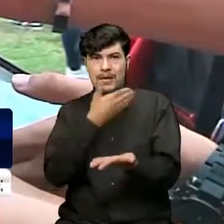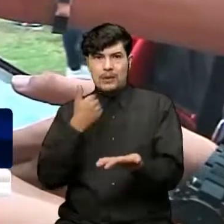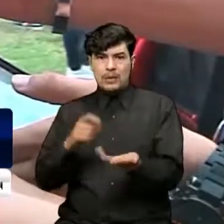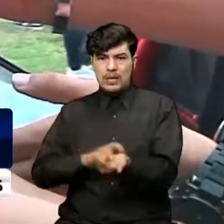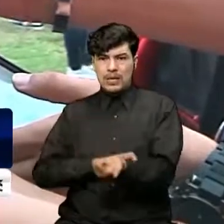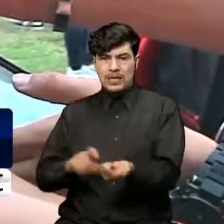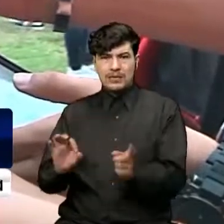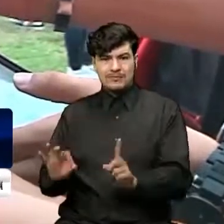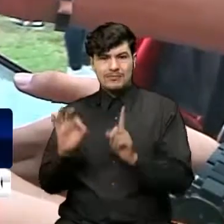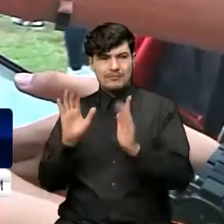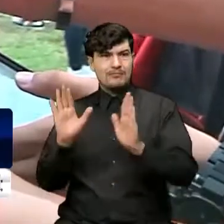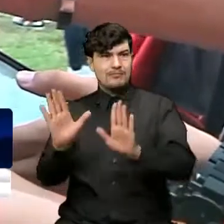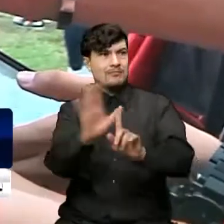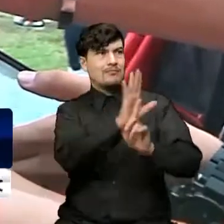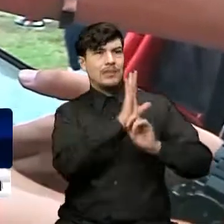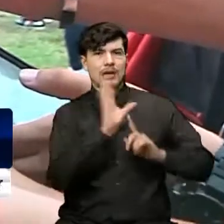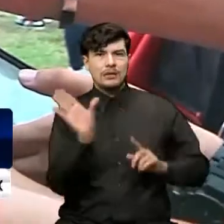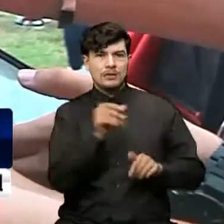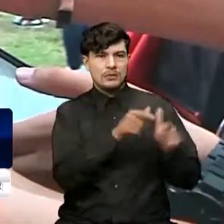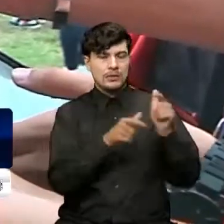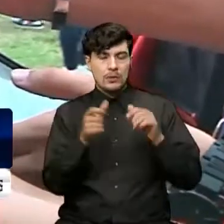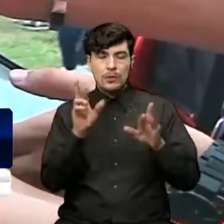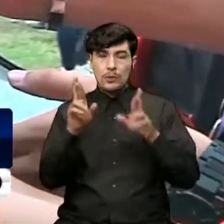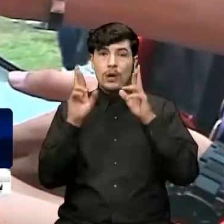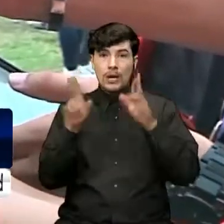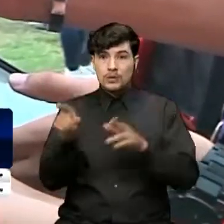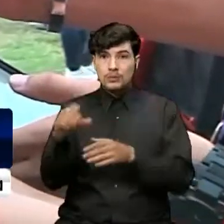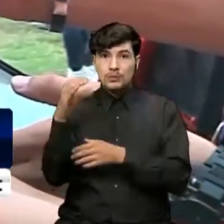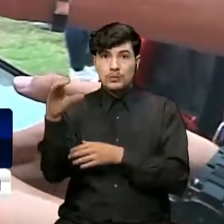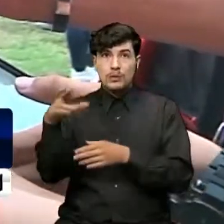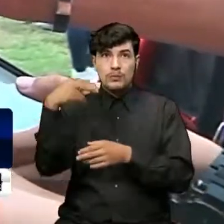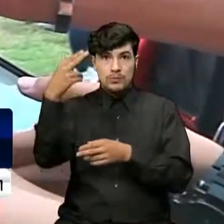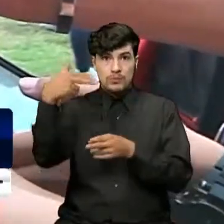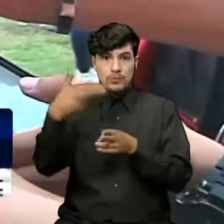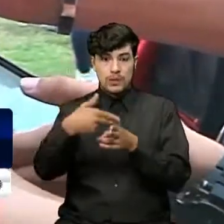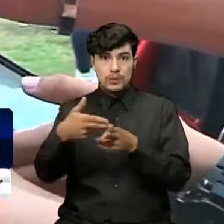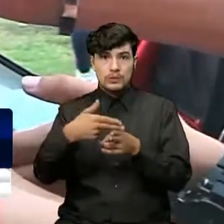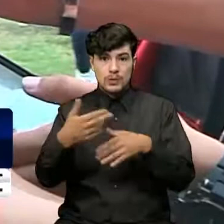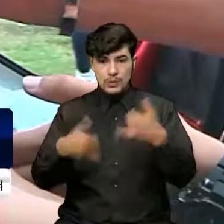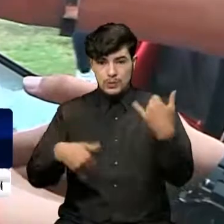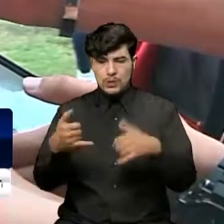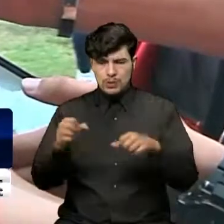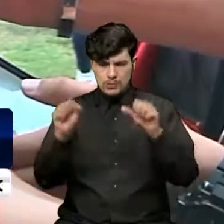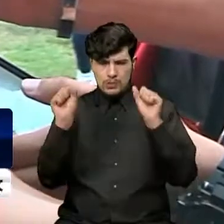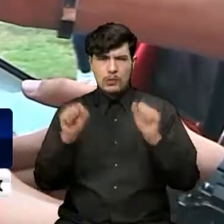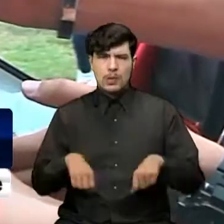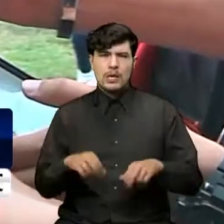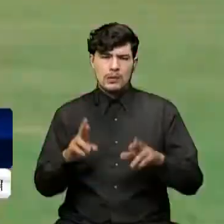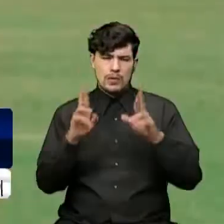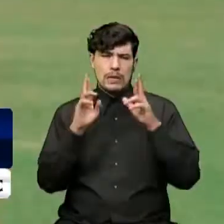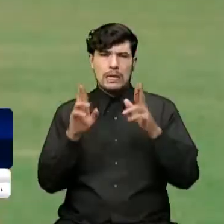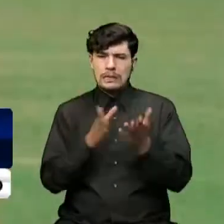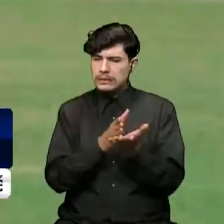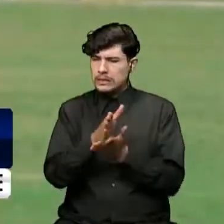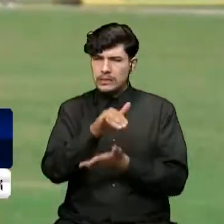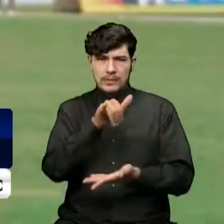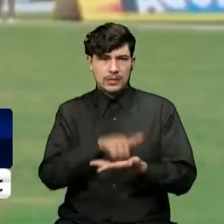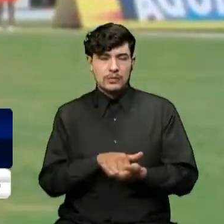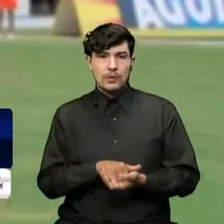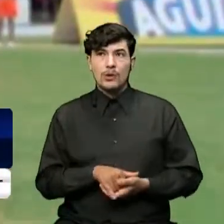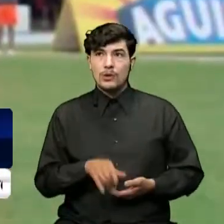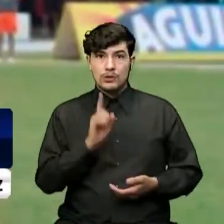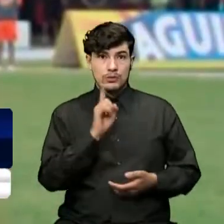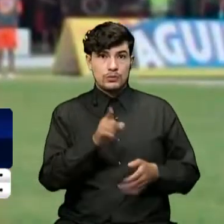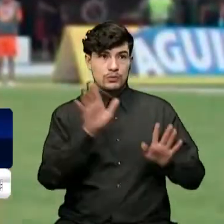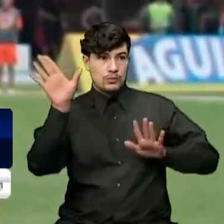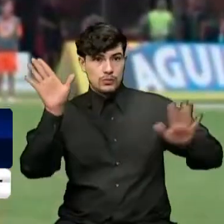nuevamente ante su público y ojalá que los partidos venideros puedan seguir de esta manera el arquero motilón